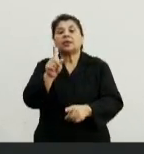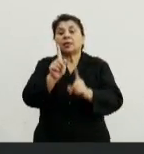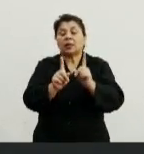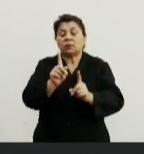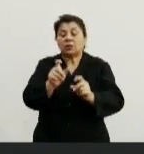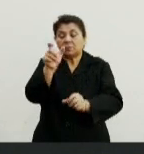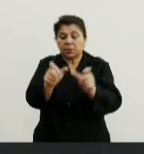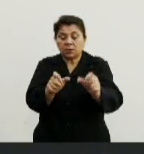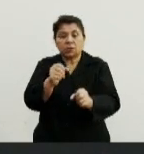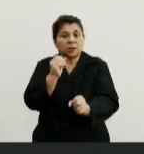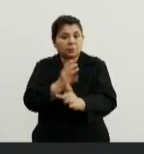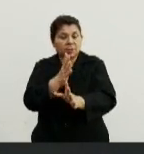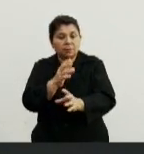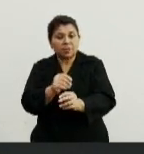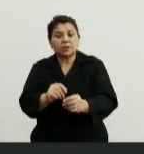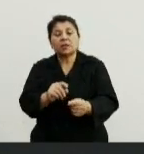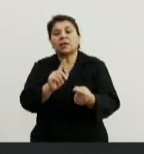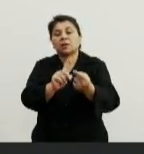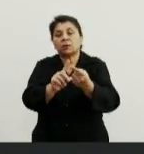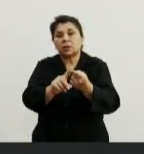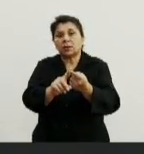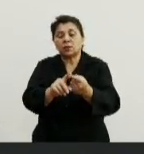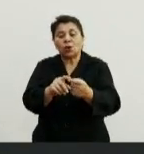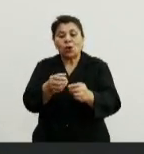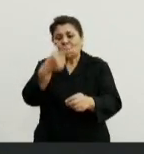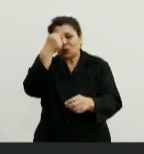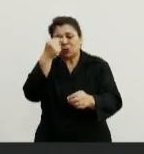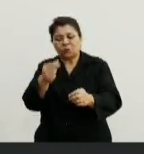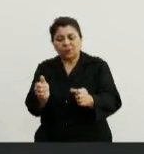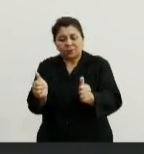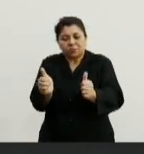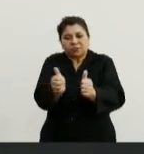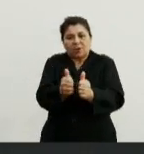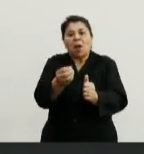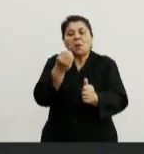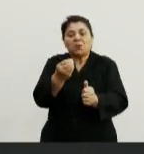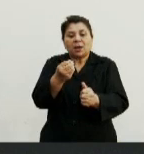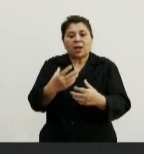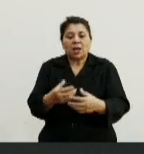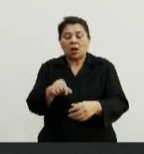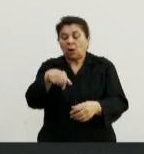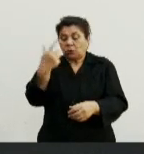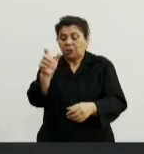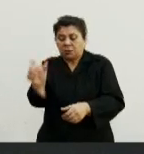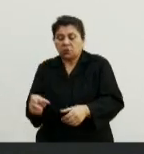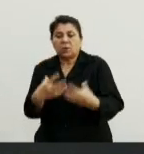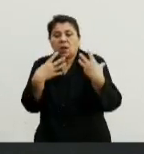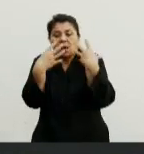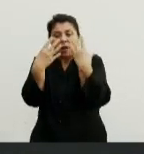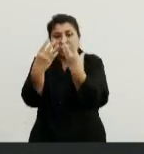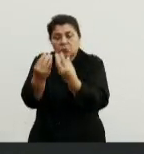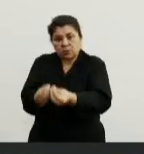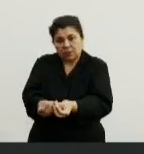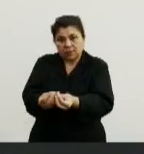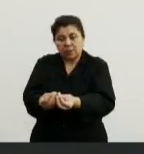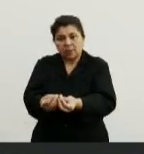persona en particular en contacto con el chofer de ese vehículo para asistir a una persona que necesita definitivamente